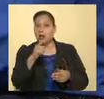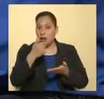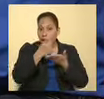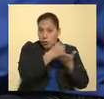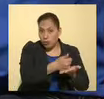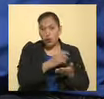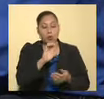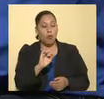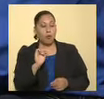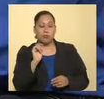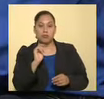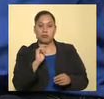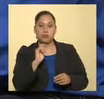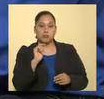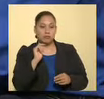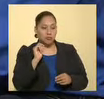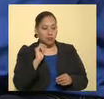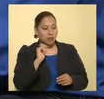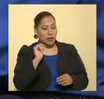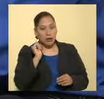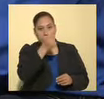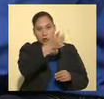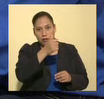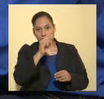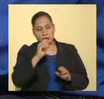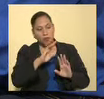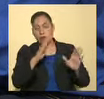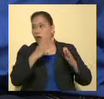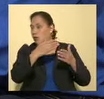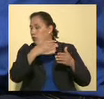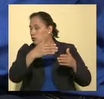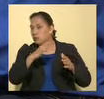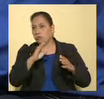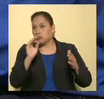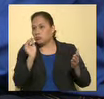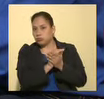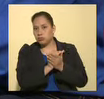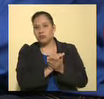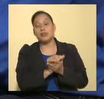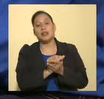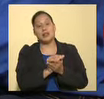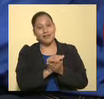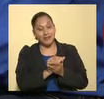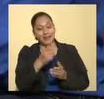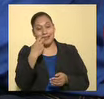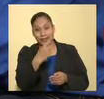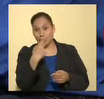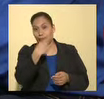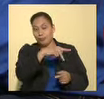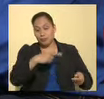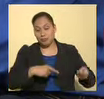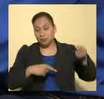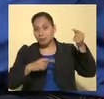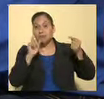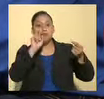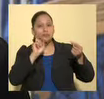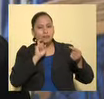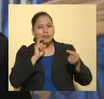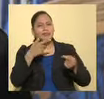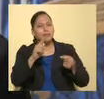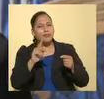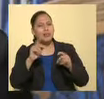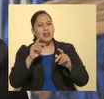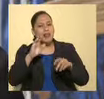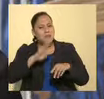o de plano acentuar y marcar para el resto de la vida lo que va a significar la sexualidad, pero sobre todo, cuál es